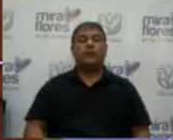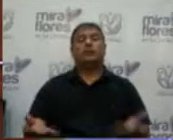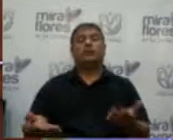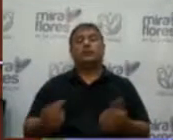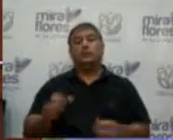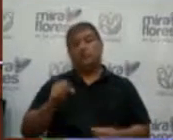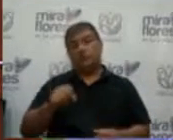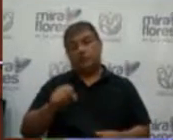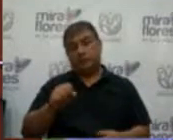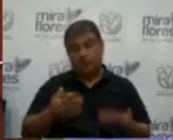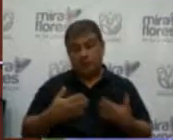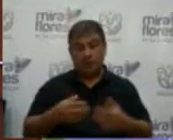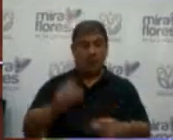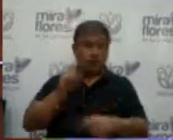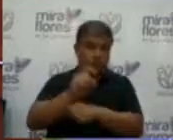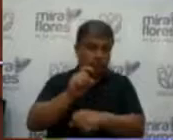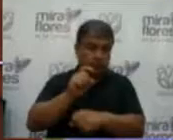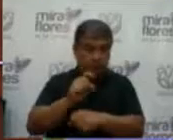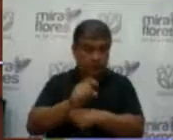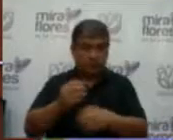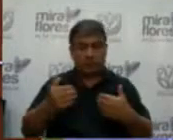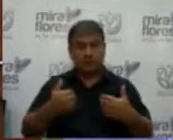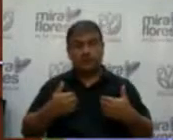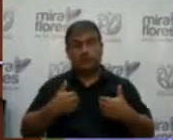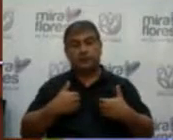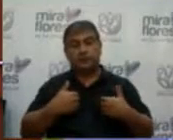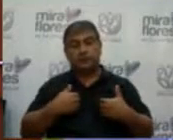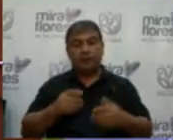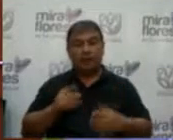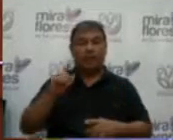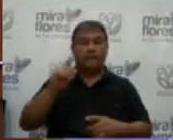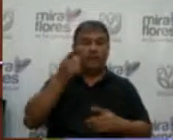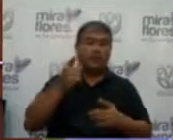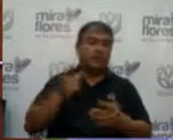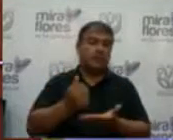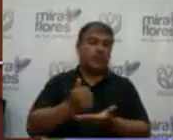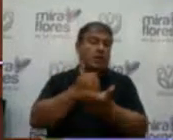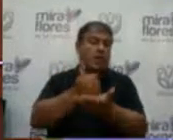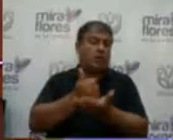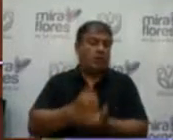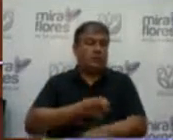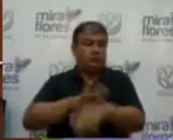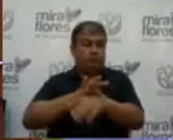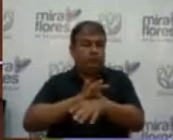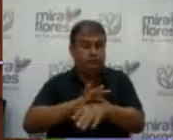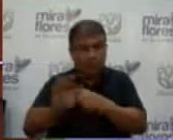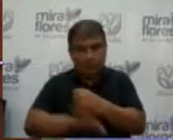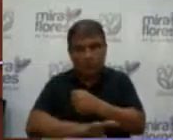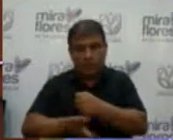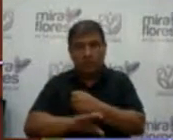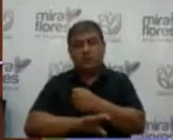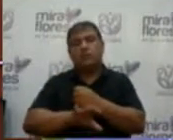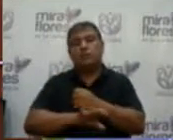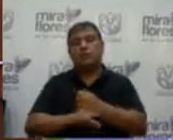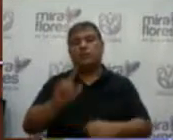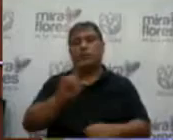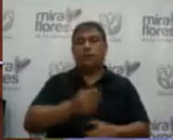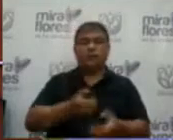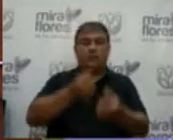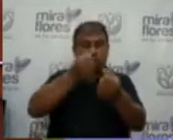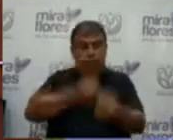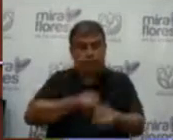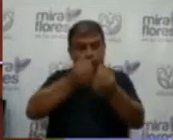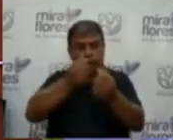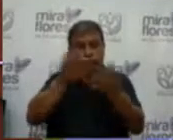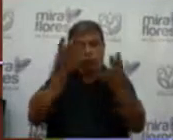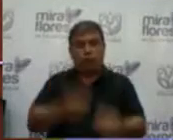Obviamente también en la capacitación vamos a tener primeros auxilios básicos y el uso de extintores.